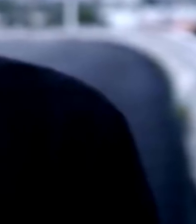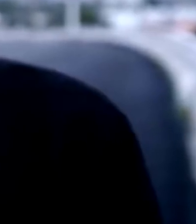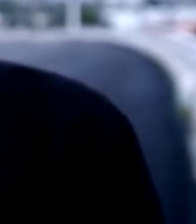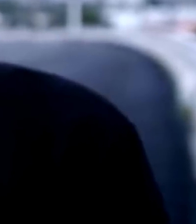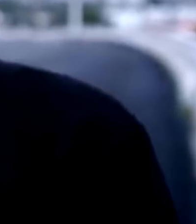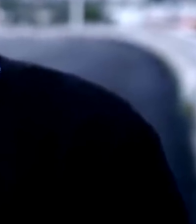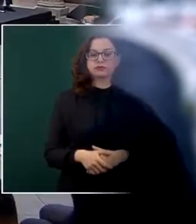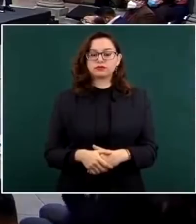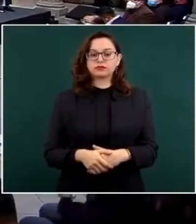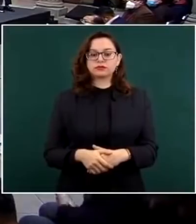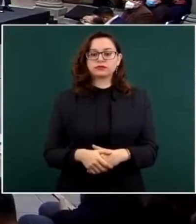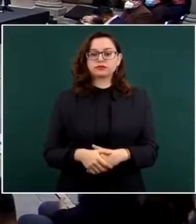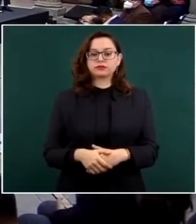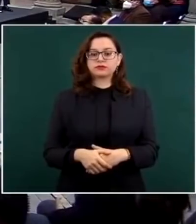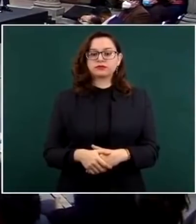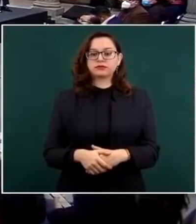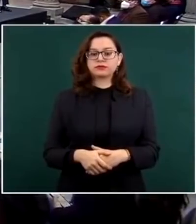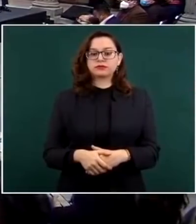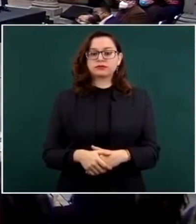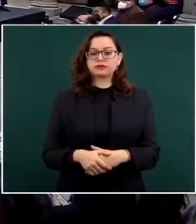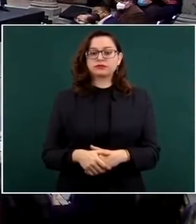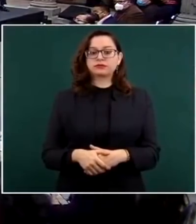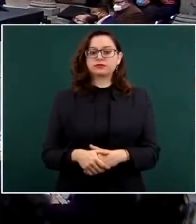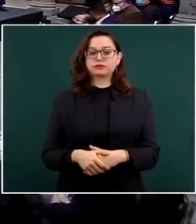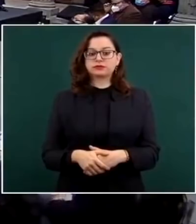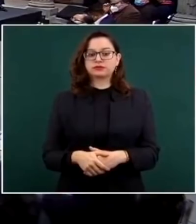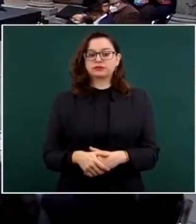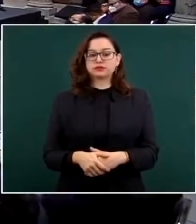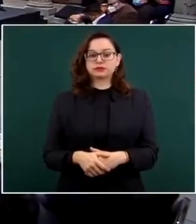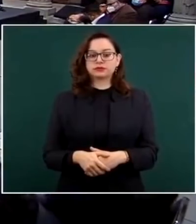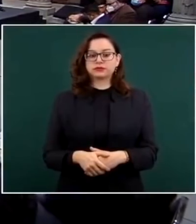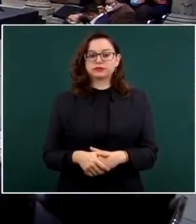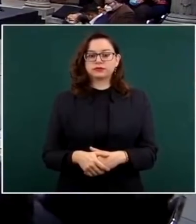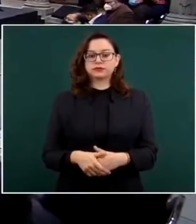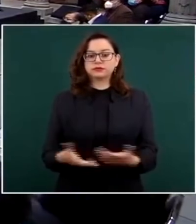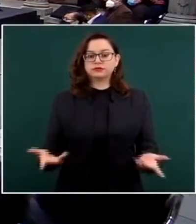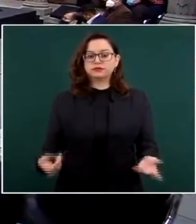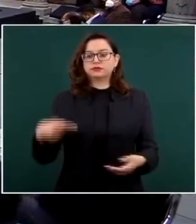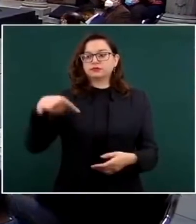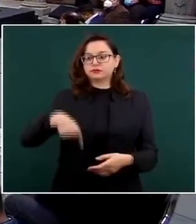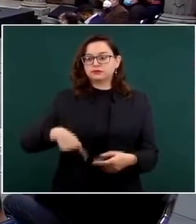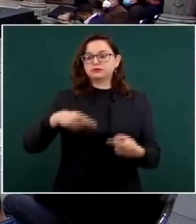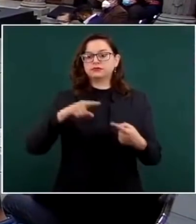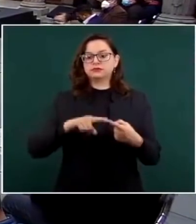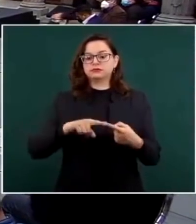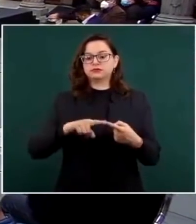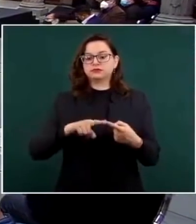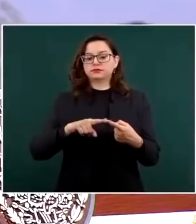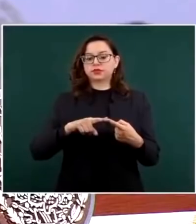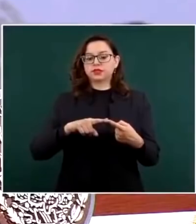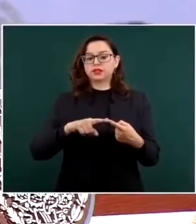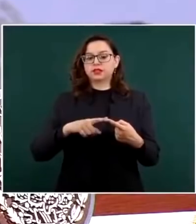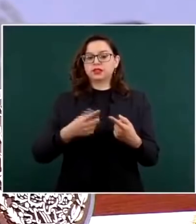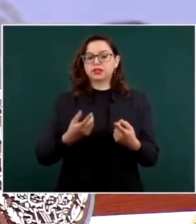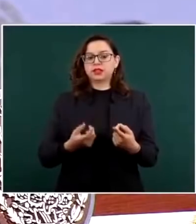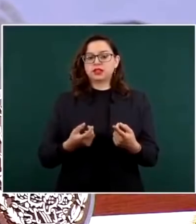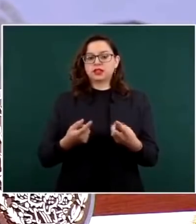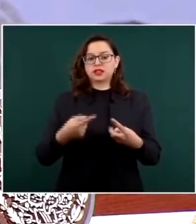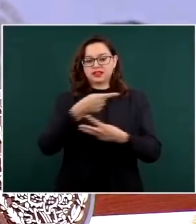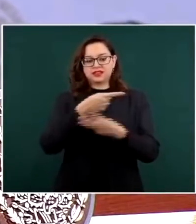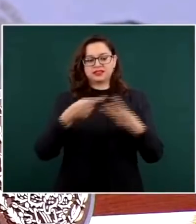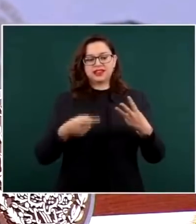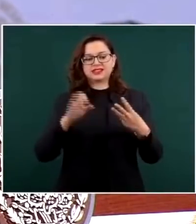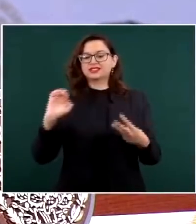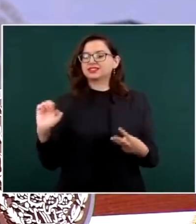el 2030 a través de una candidata ridículamente clonada y de obediencia ciega en